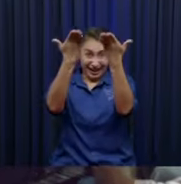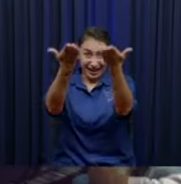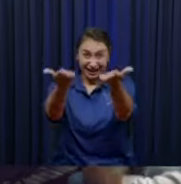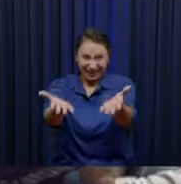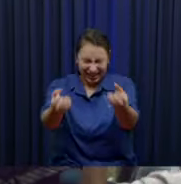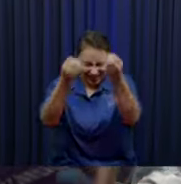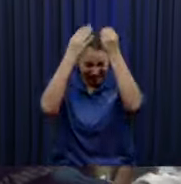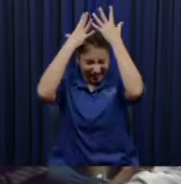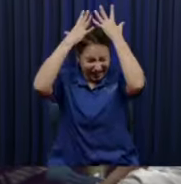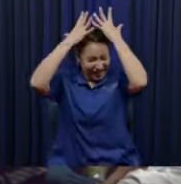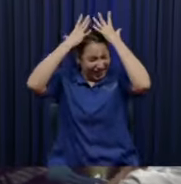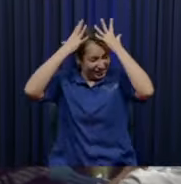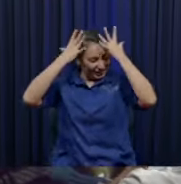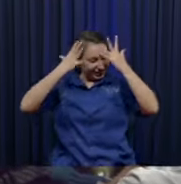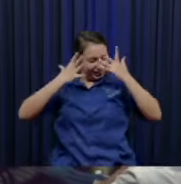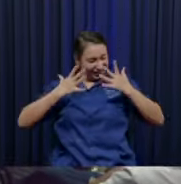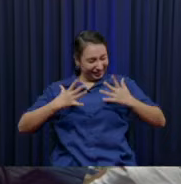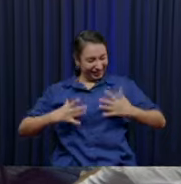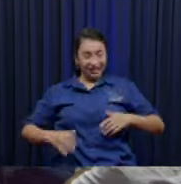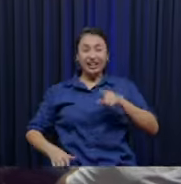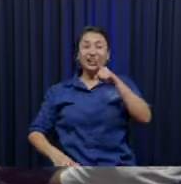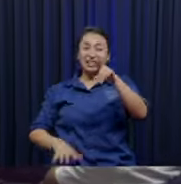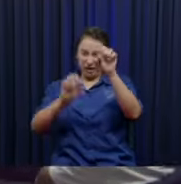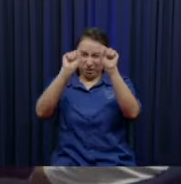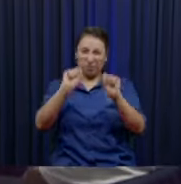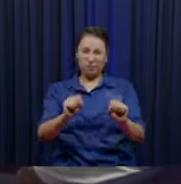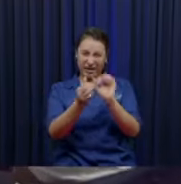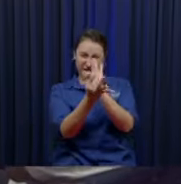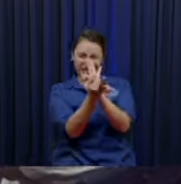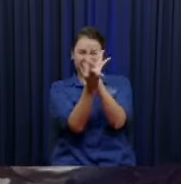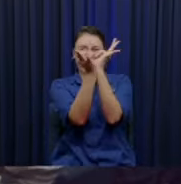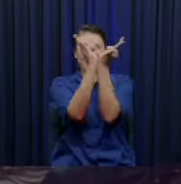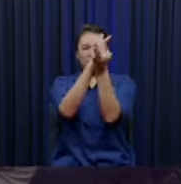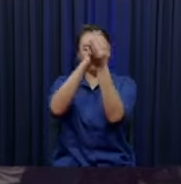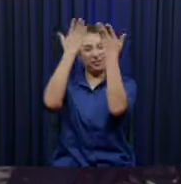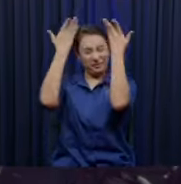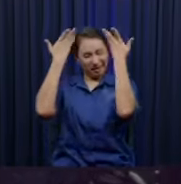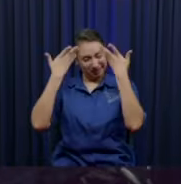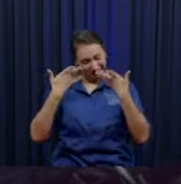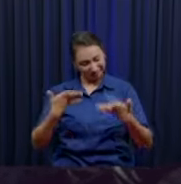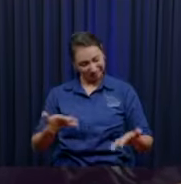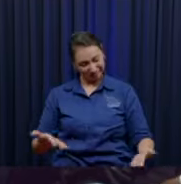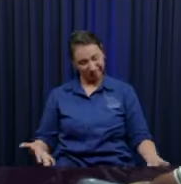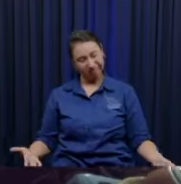mire, que puedas cantarle al Señor.